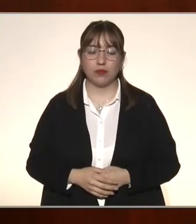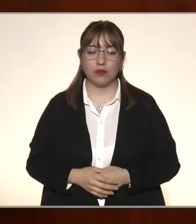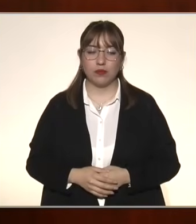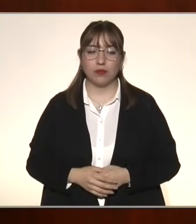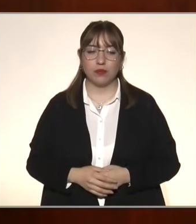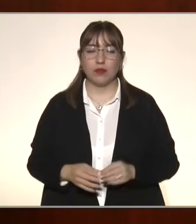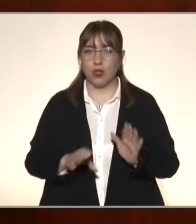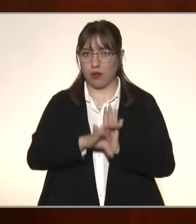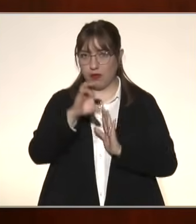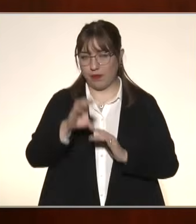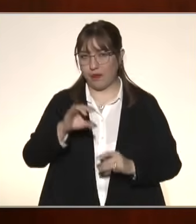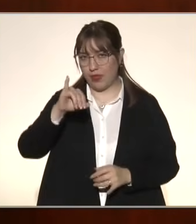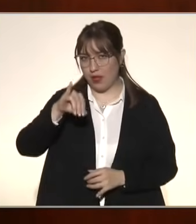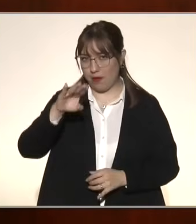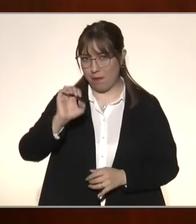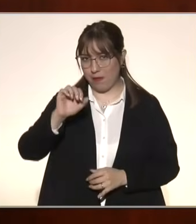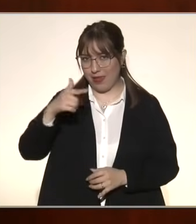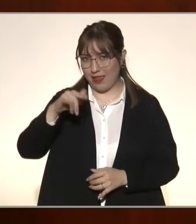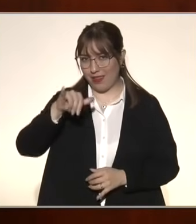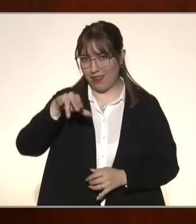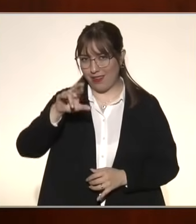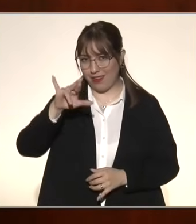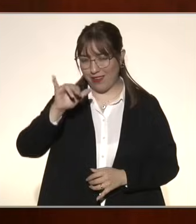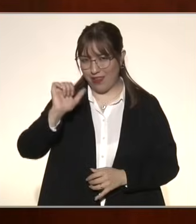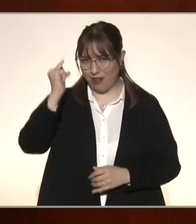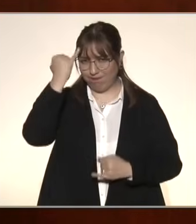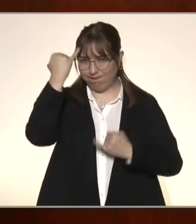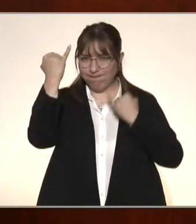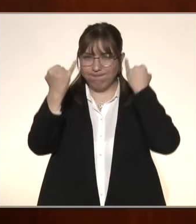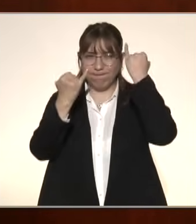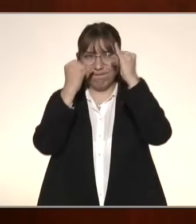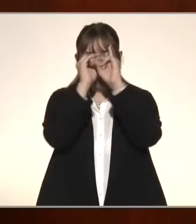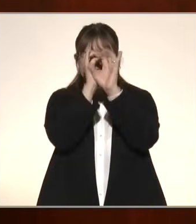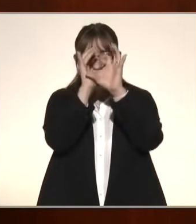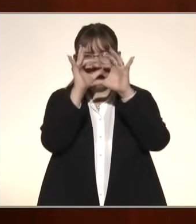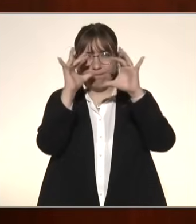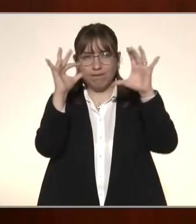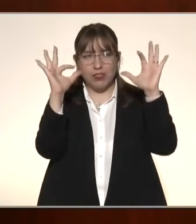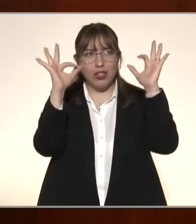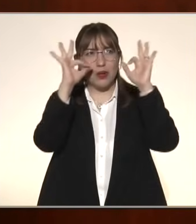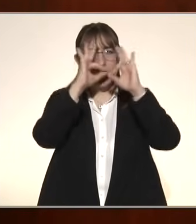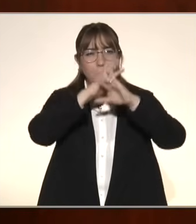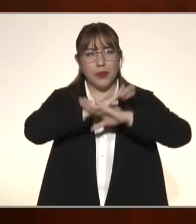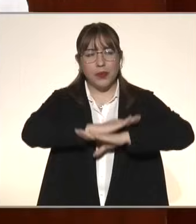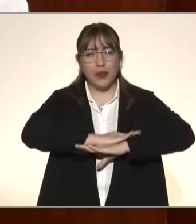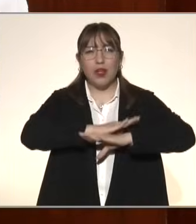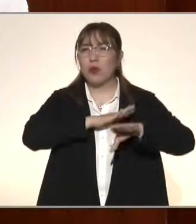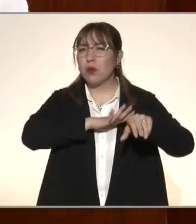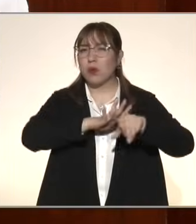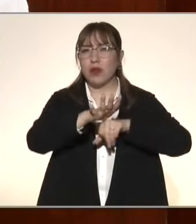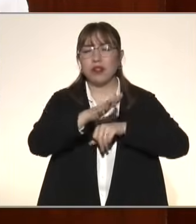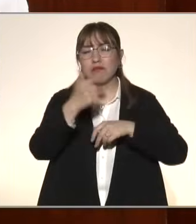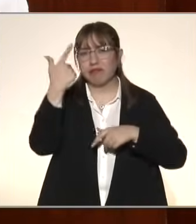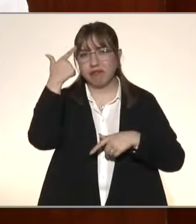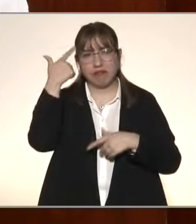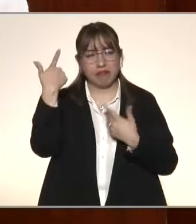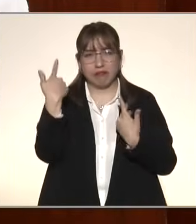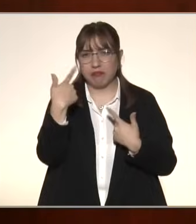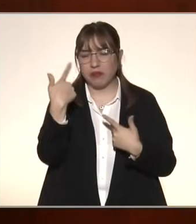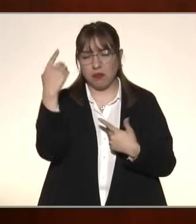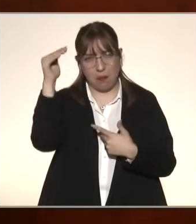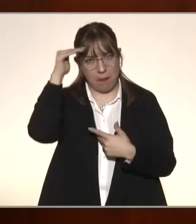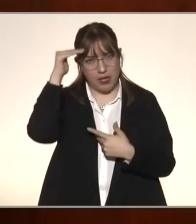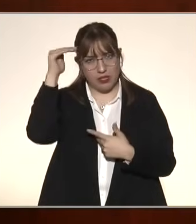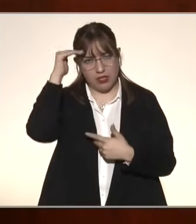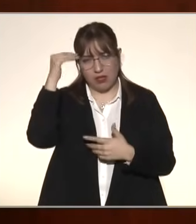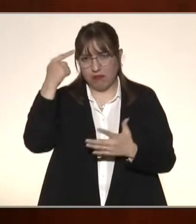mejor imaginería, la mejor forma de imaginar un contexto que me relaje es lo que sea que a mí me evoque la mente. También lo vemos